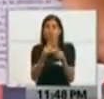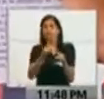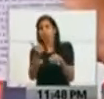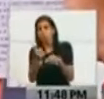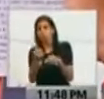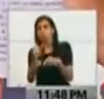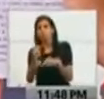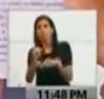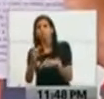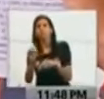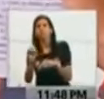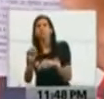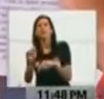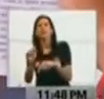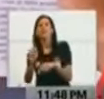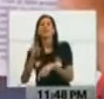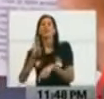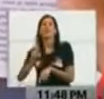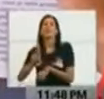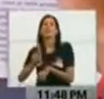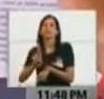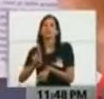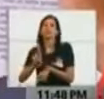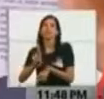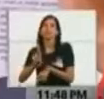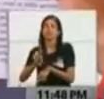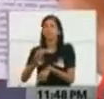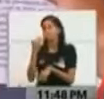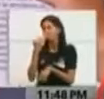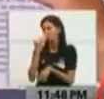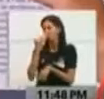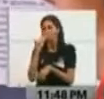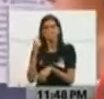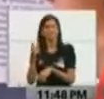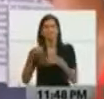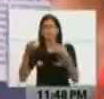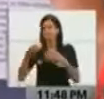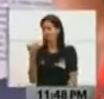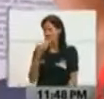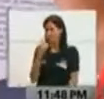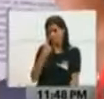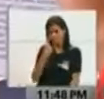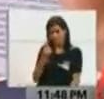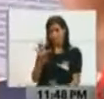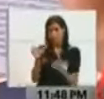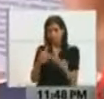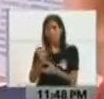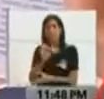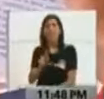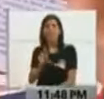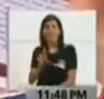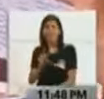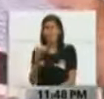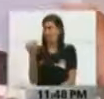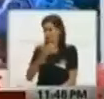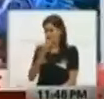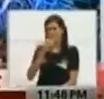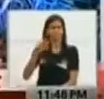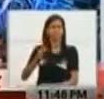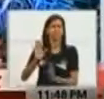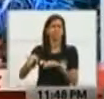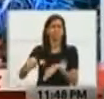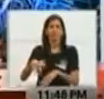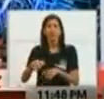Y ahí causa R causaba risa. Comenzó a causar risa. Y después para formar la nueva triple alianza que era el